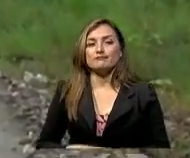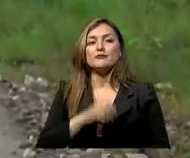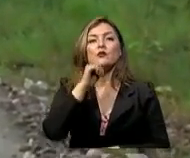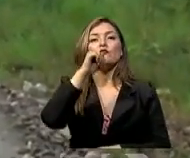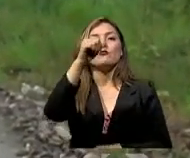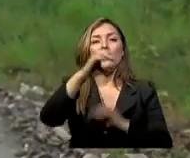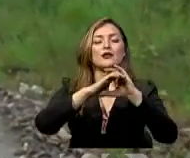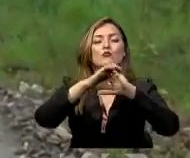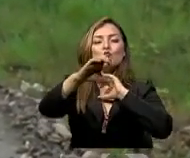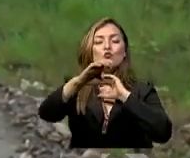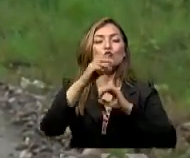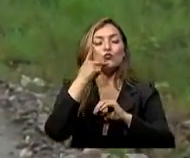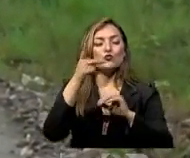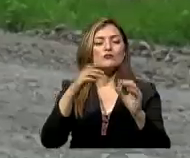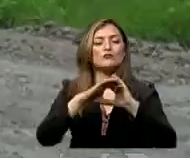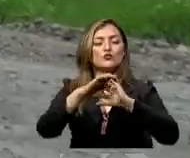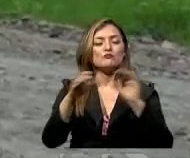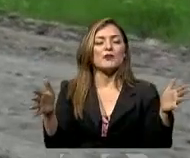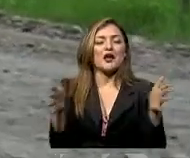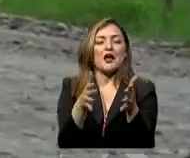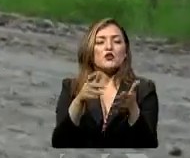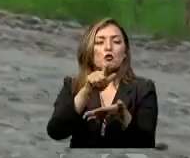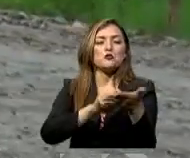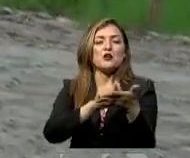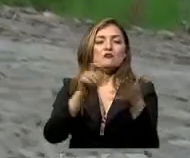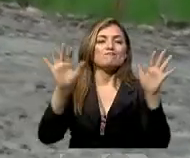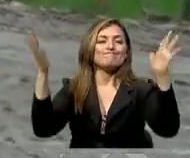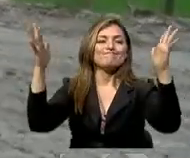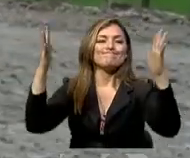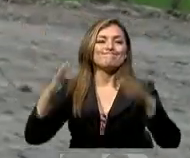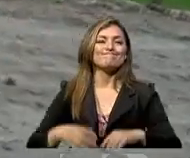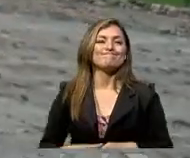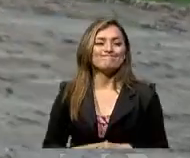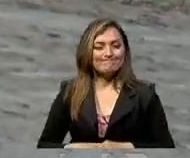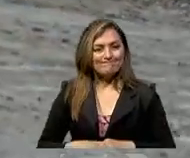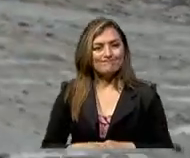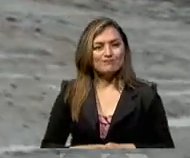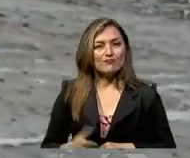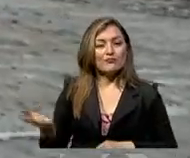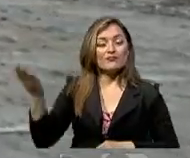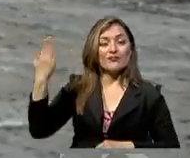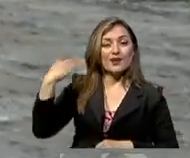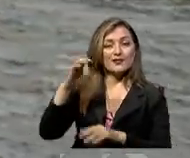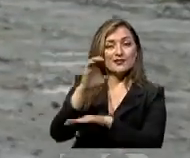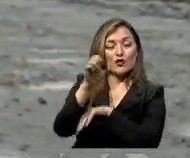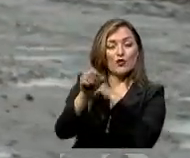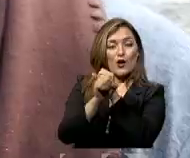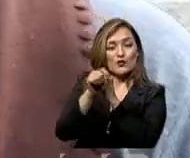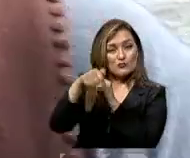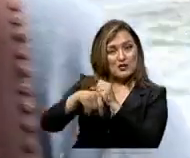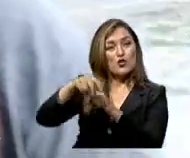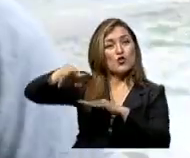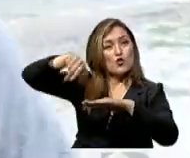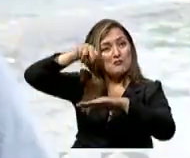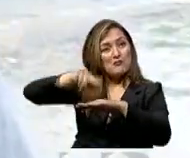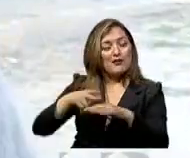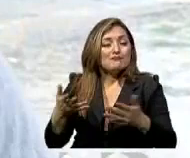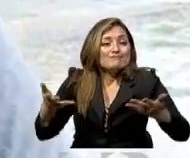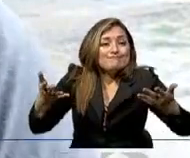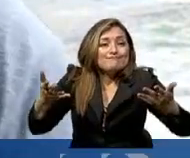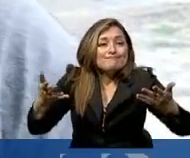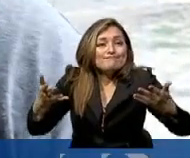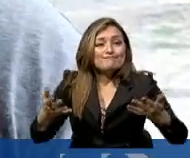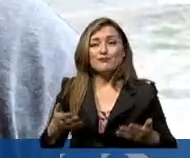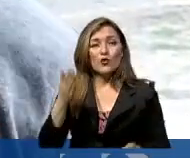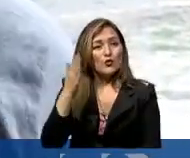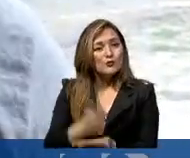de contratación del servicio de transporte escolar para sus hijos, que era normal hasta enero del presente año. Bueno, que para que no se den